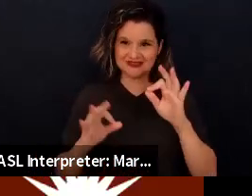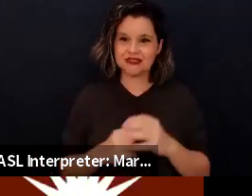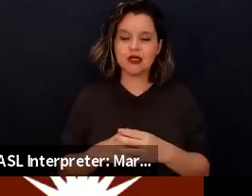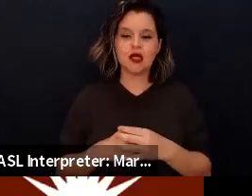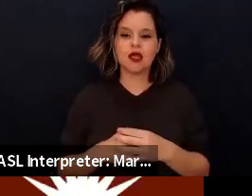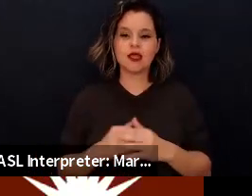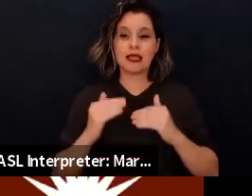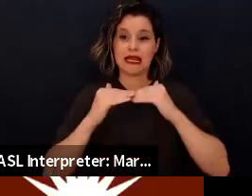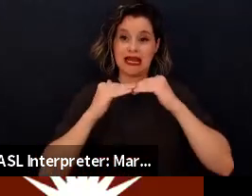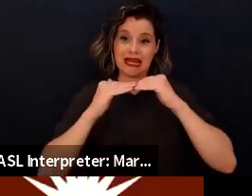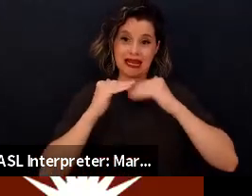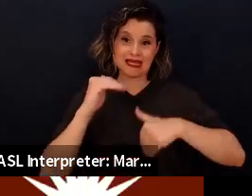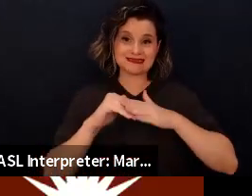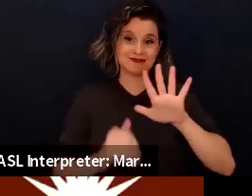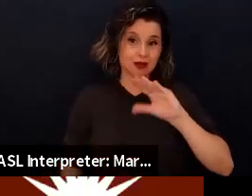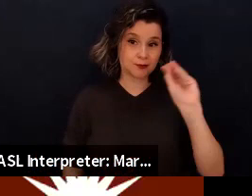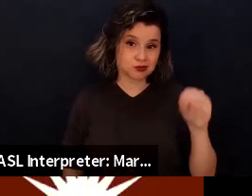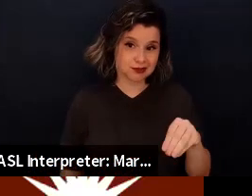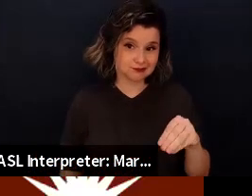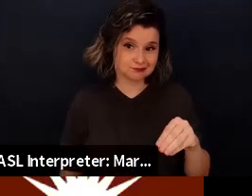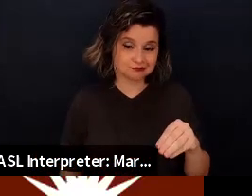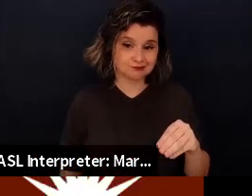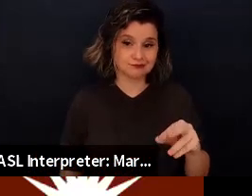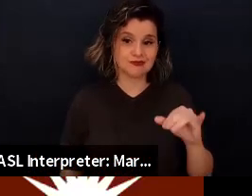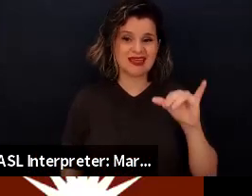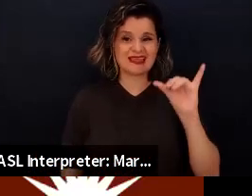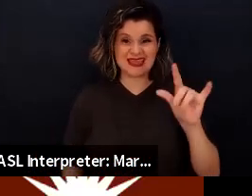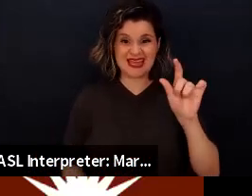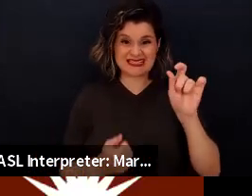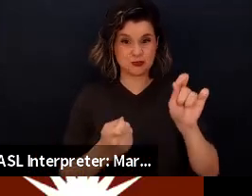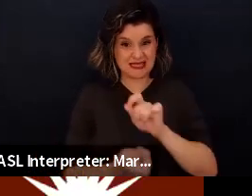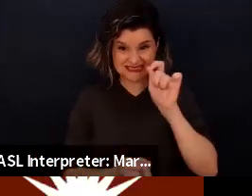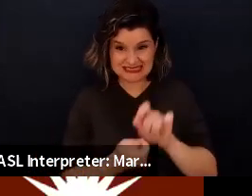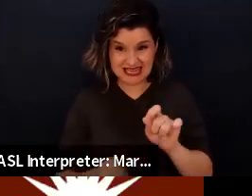Es menos del 5%, y para ser exactos,